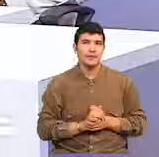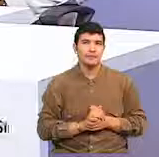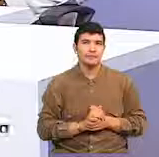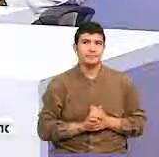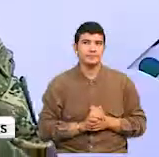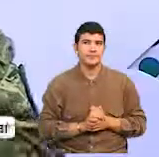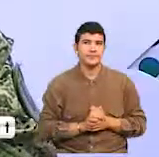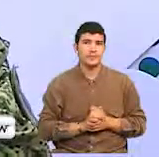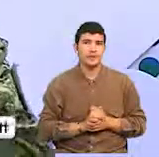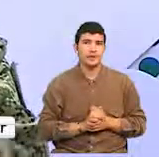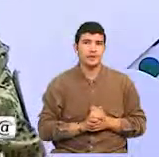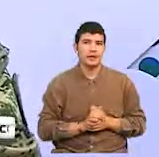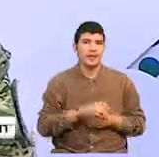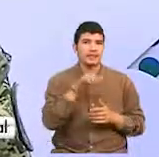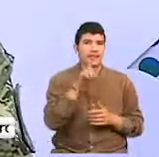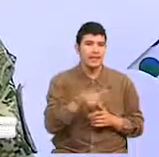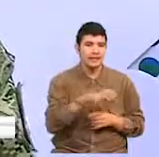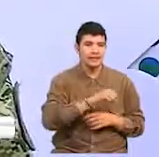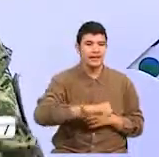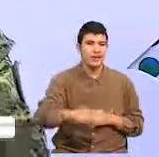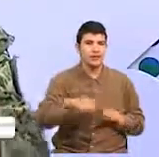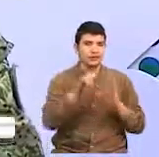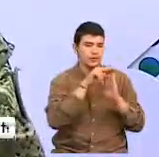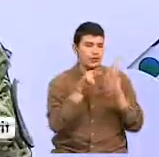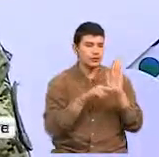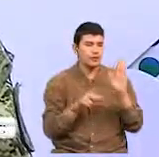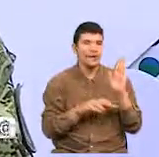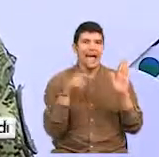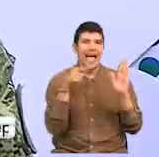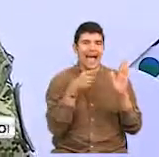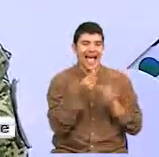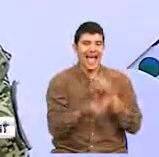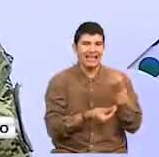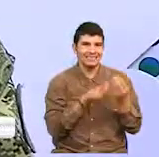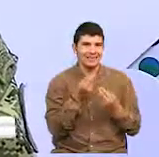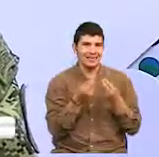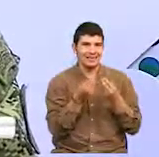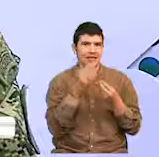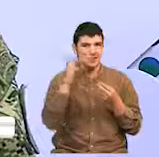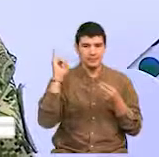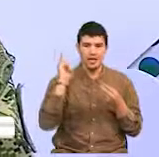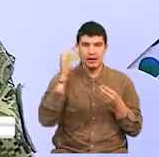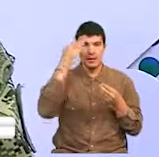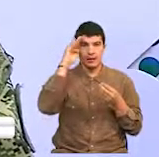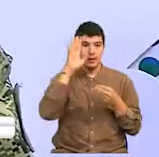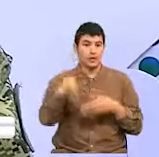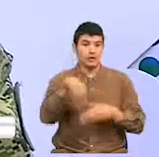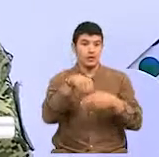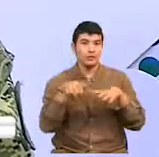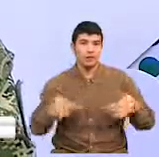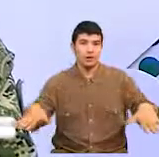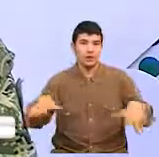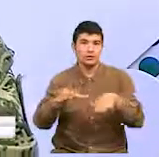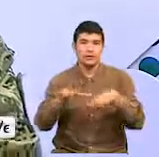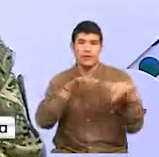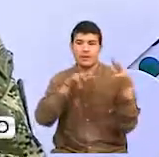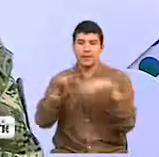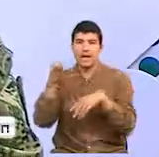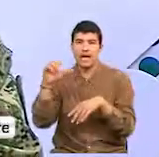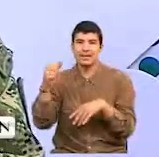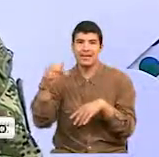unas obligaciones, unos deberes y unos derechos para quienes se encuentran ahí dentro de las zonas veredales y para